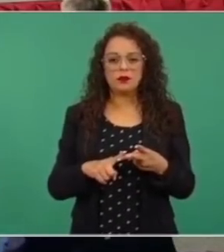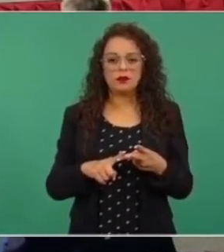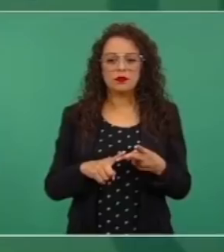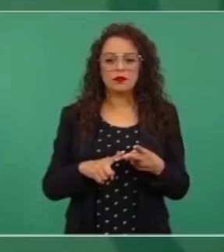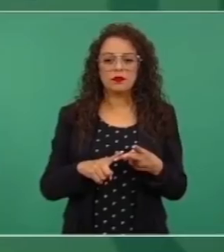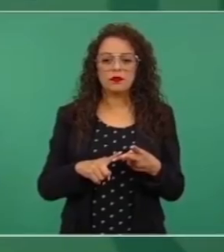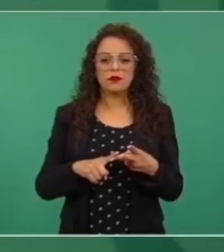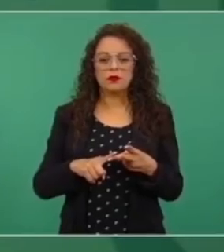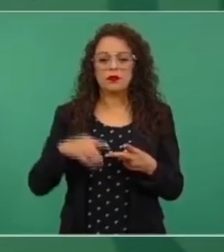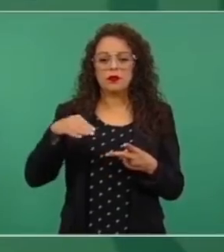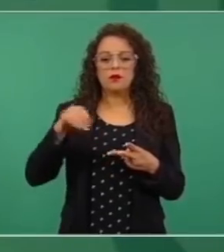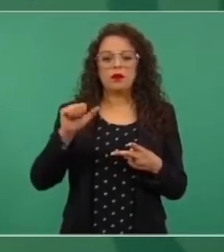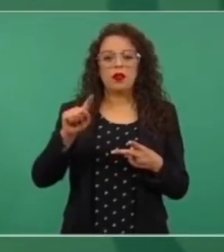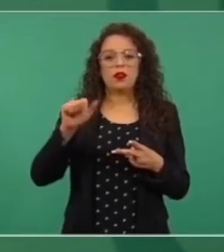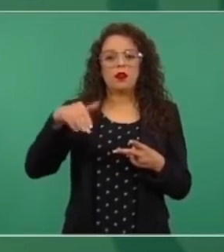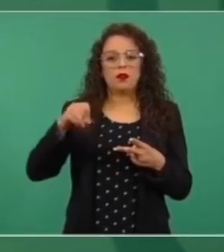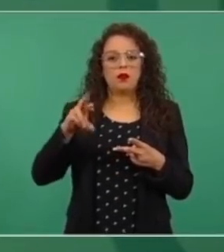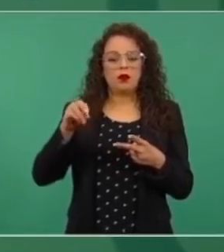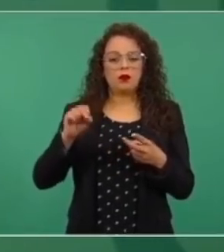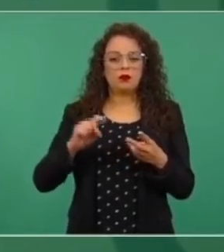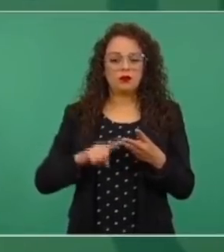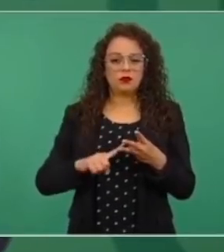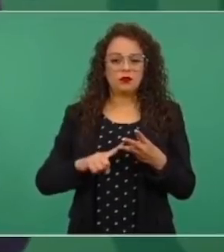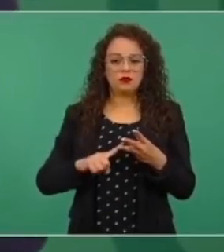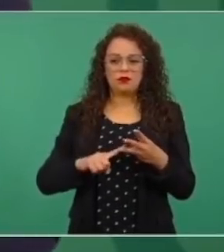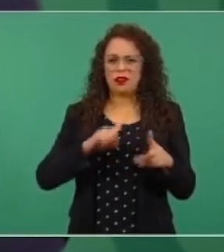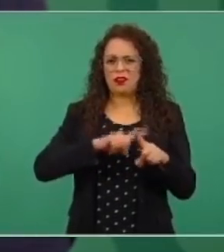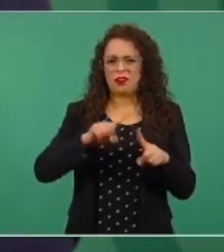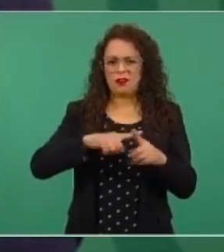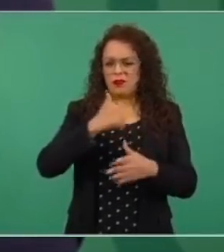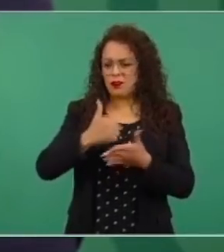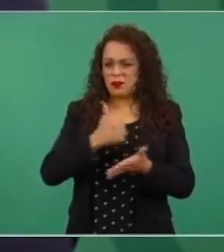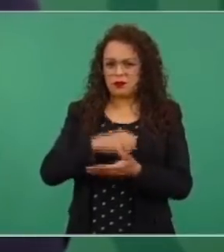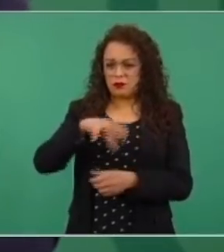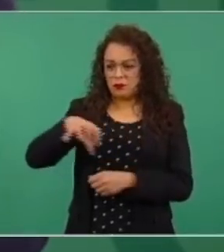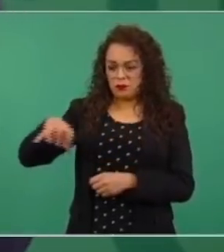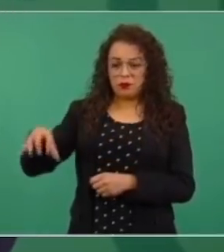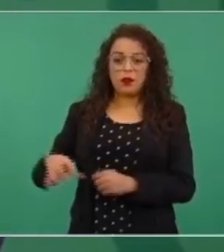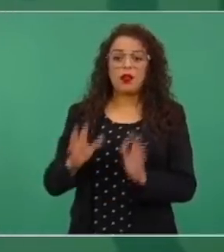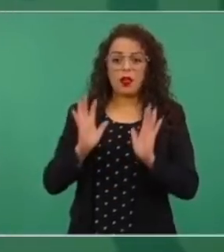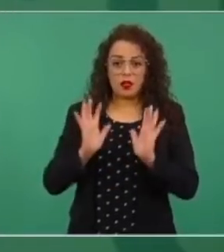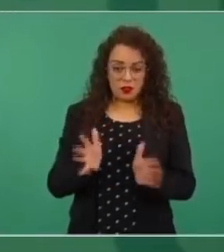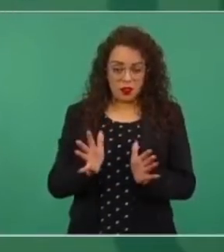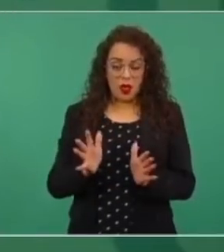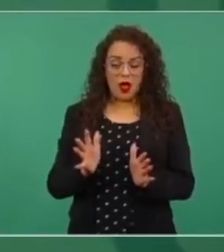en Matamoros, en todas las ciudades se está trabajando,